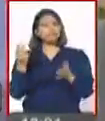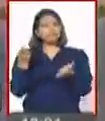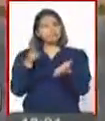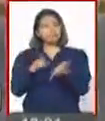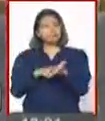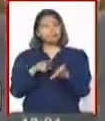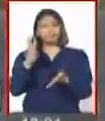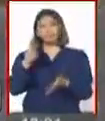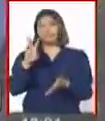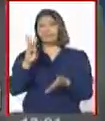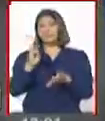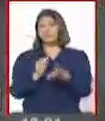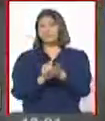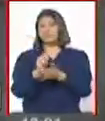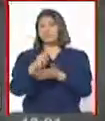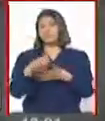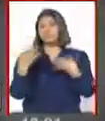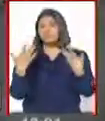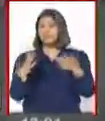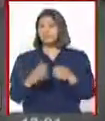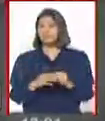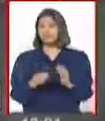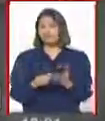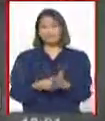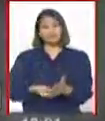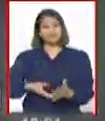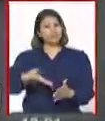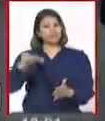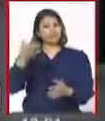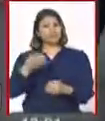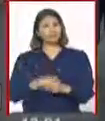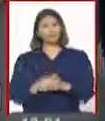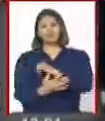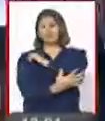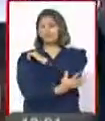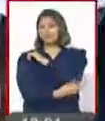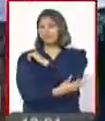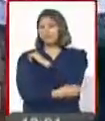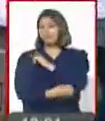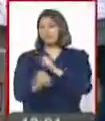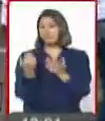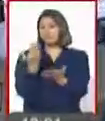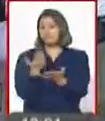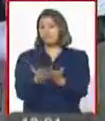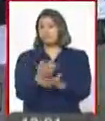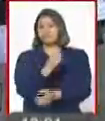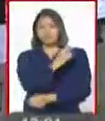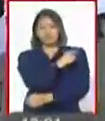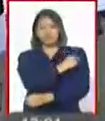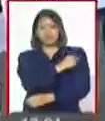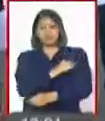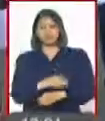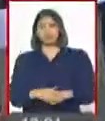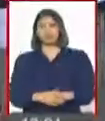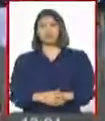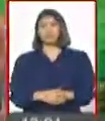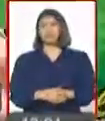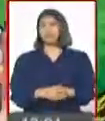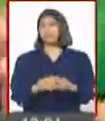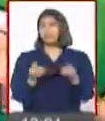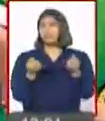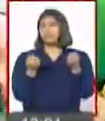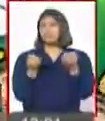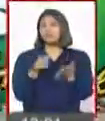el 26 de abril y que no los ha cumplido, subiendo los aranceles de la pobre gente humilde que viene a nuestra institución. ¿Cuál es el precio de